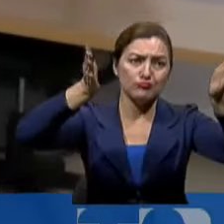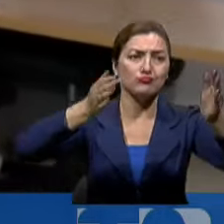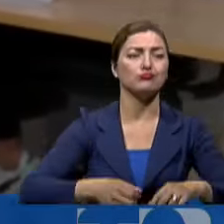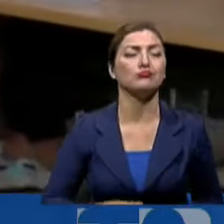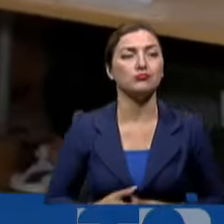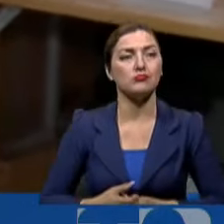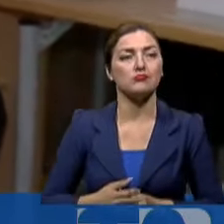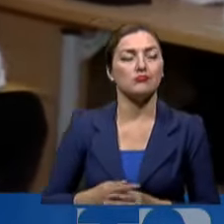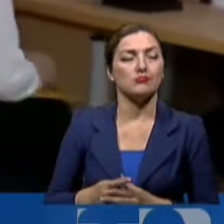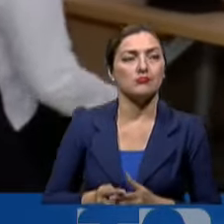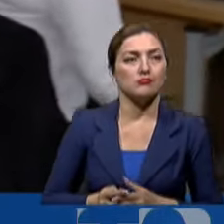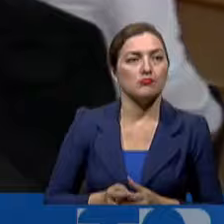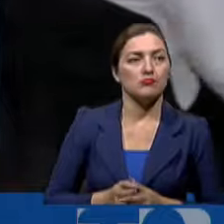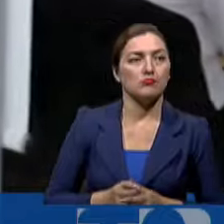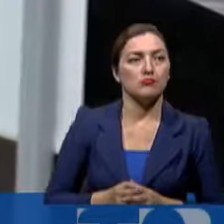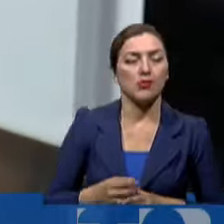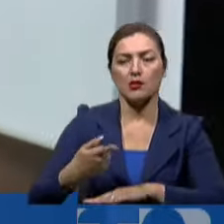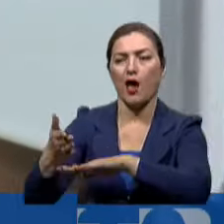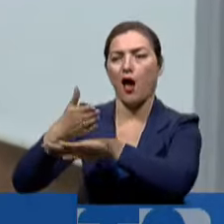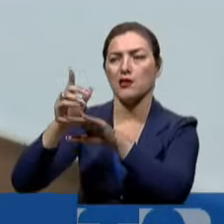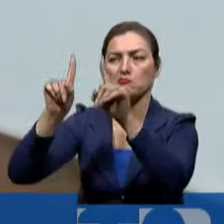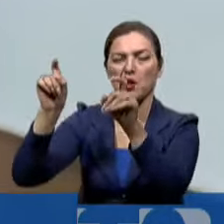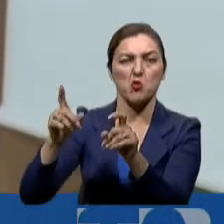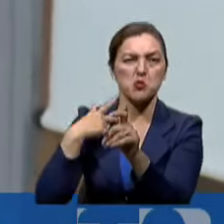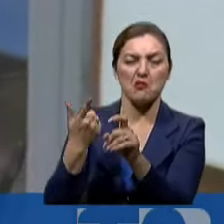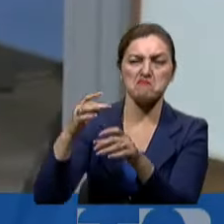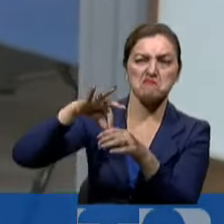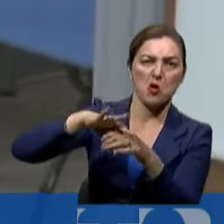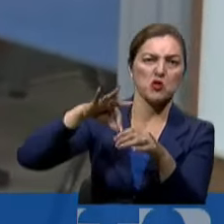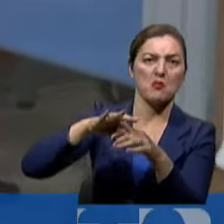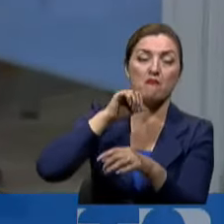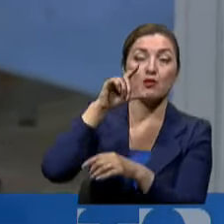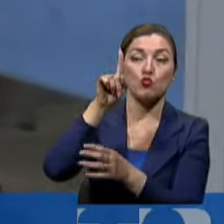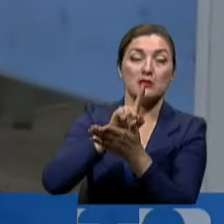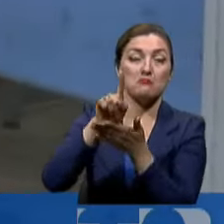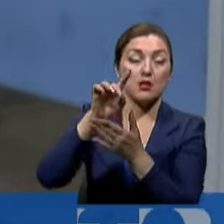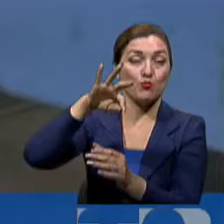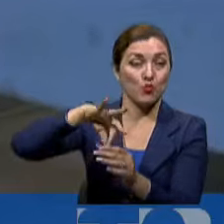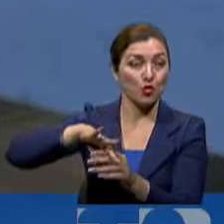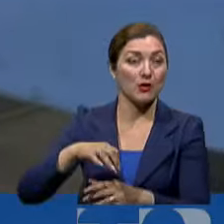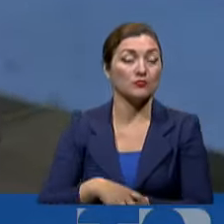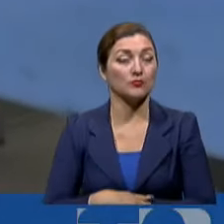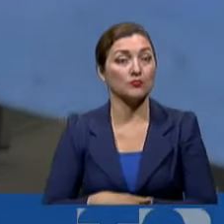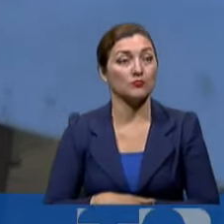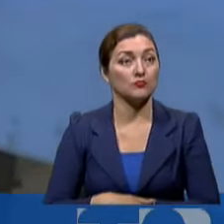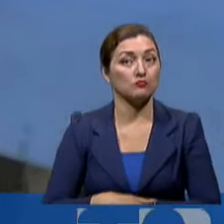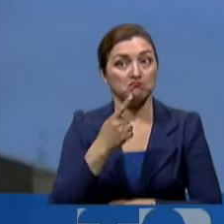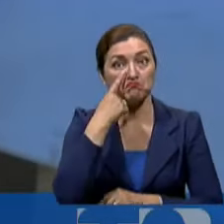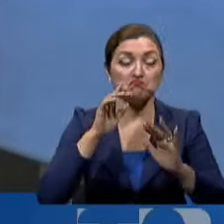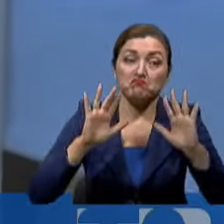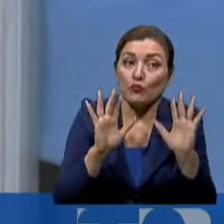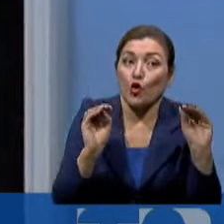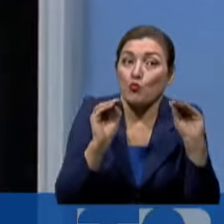sido estos días ya previos a la consulta? Falta poco más de una semana. ¿Ha existido quizás